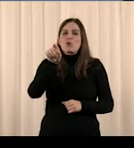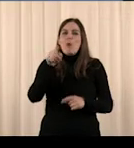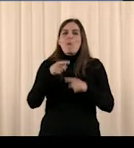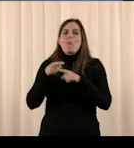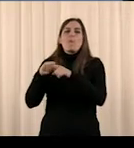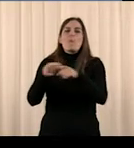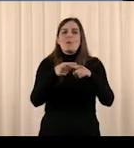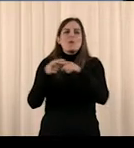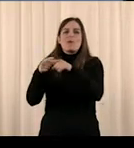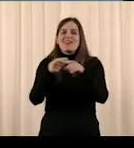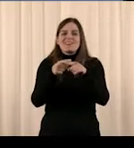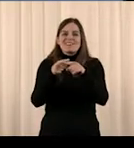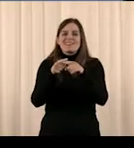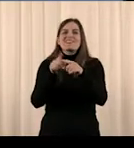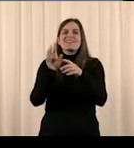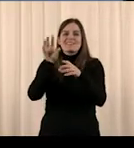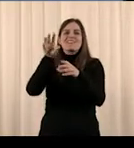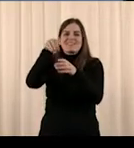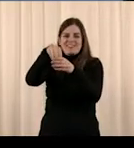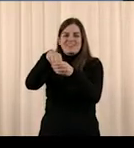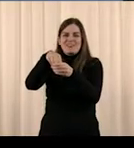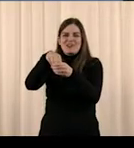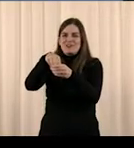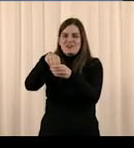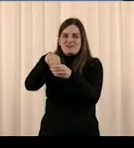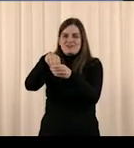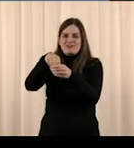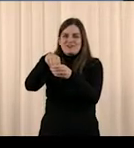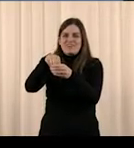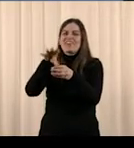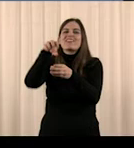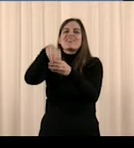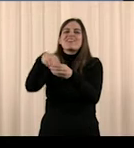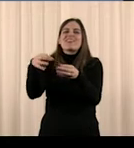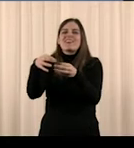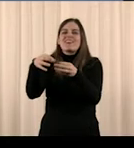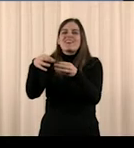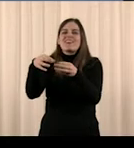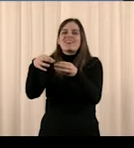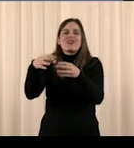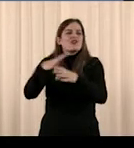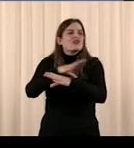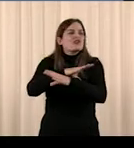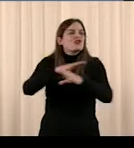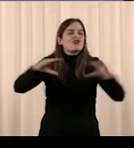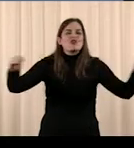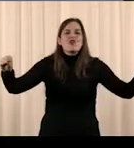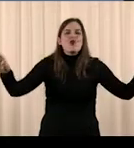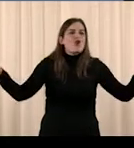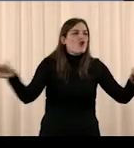parte of that, de eso that is everywhere, que está en todas partes.